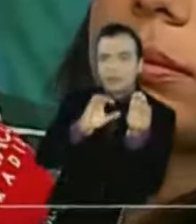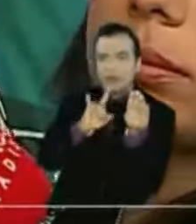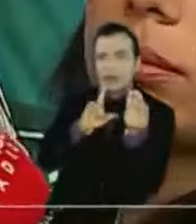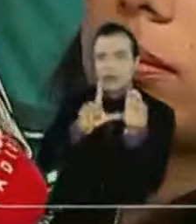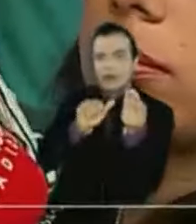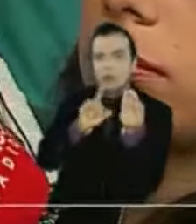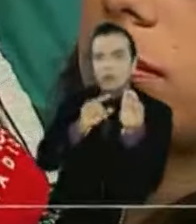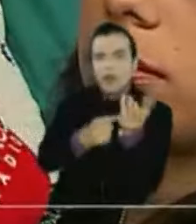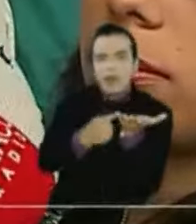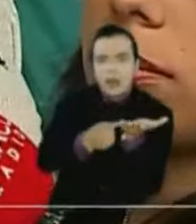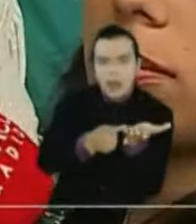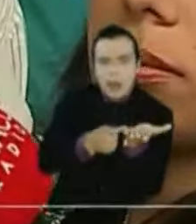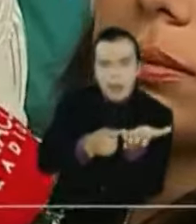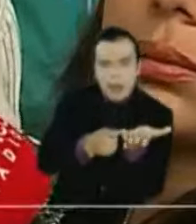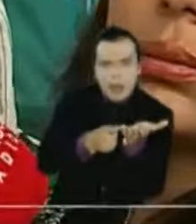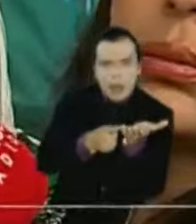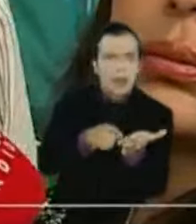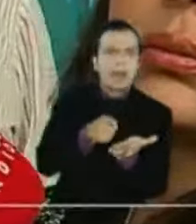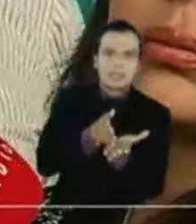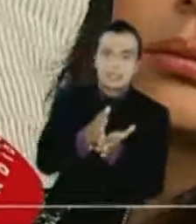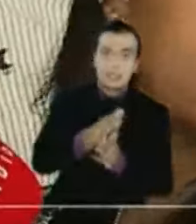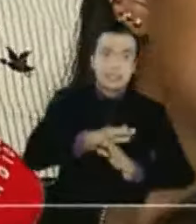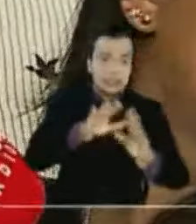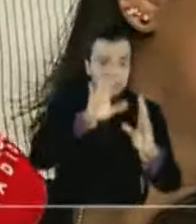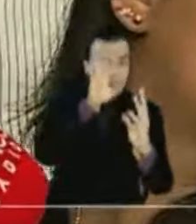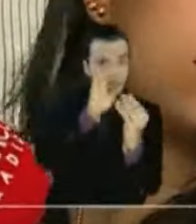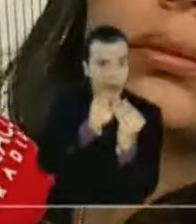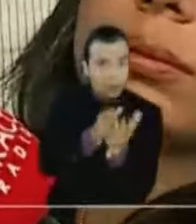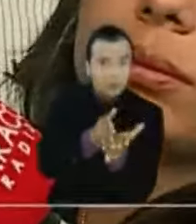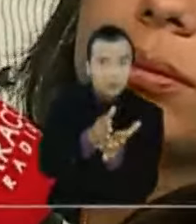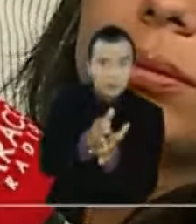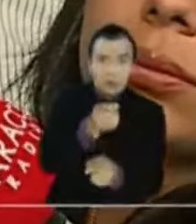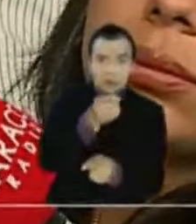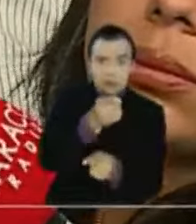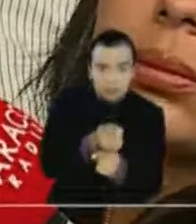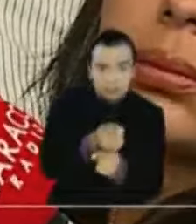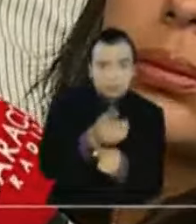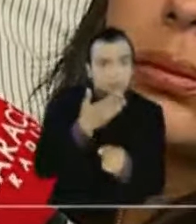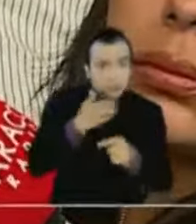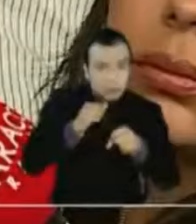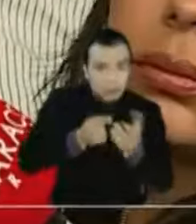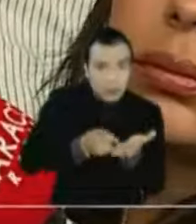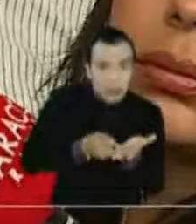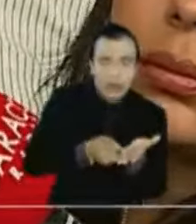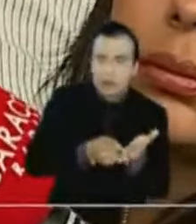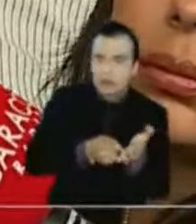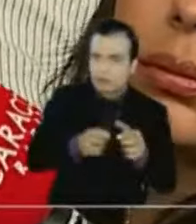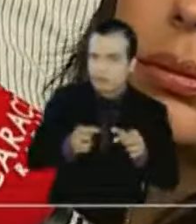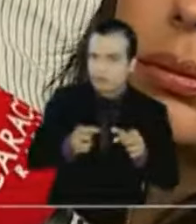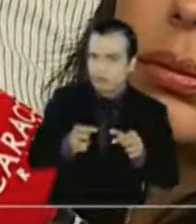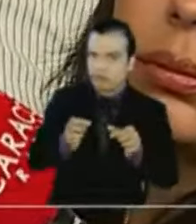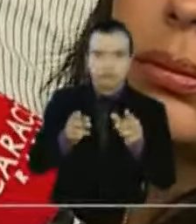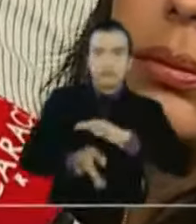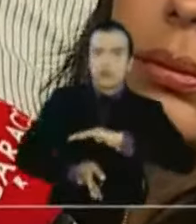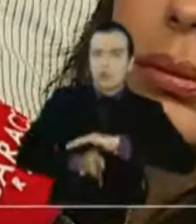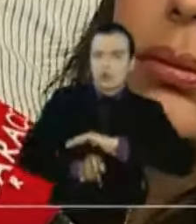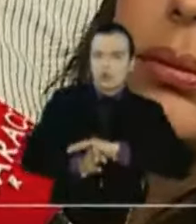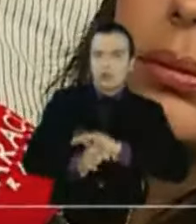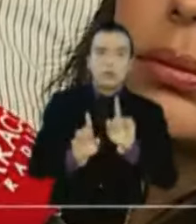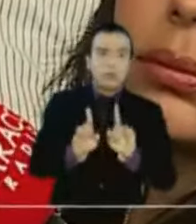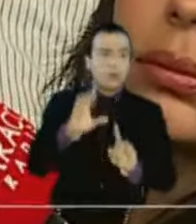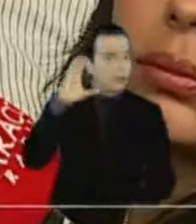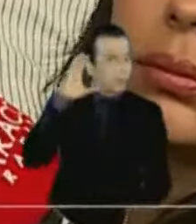y se cumpla lo pactado, pues los diálogos siguen, pero ya hay otro elemento